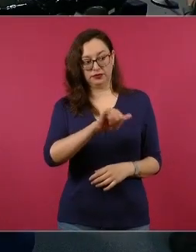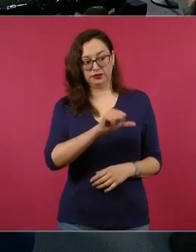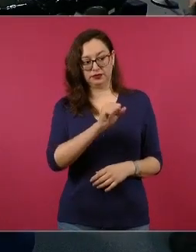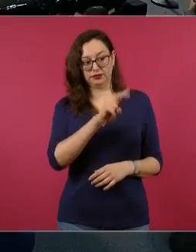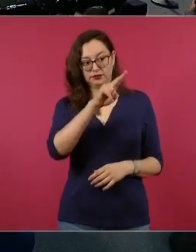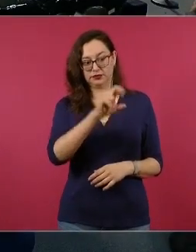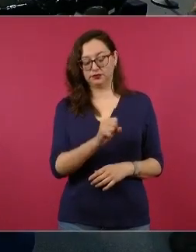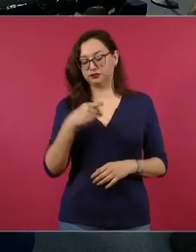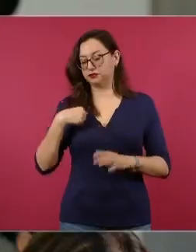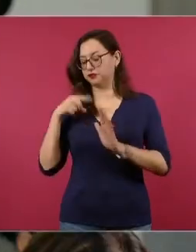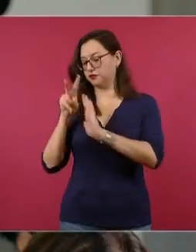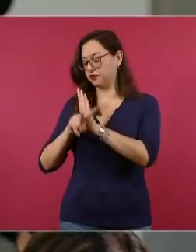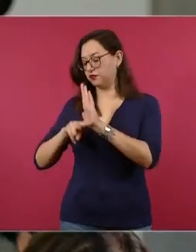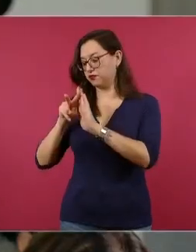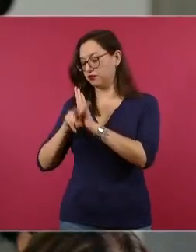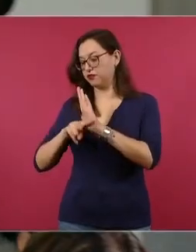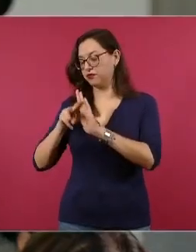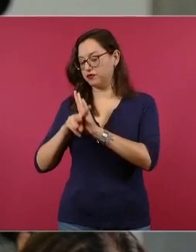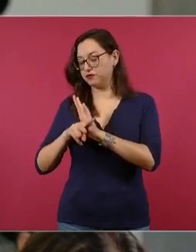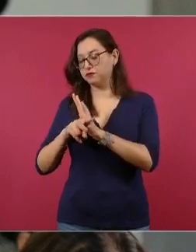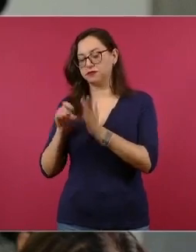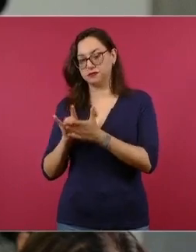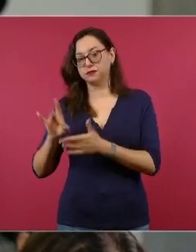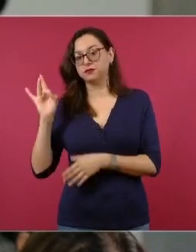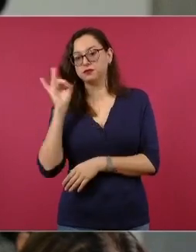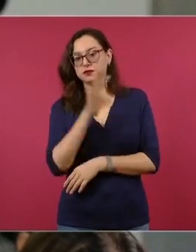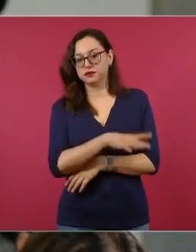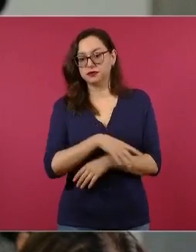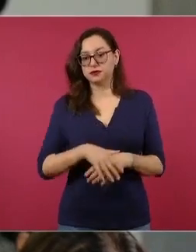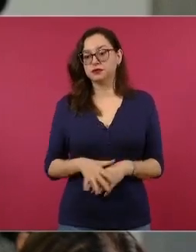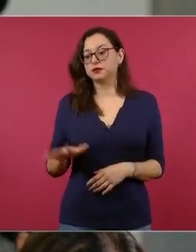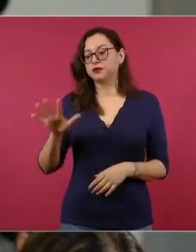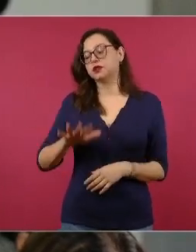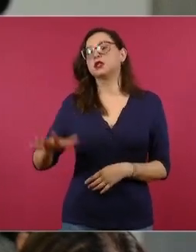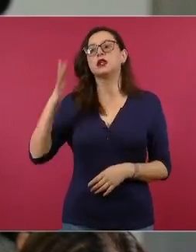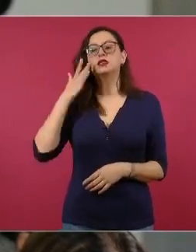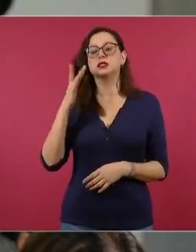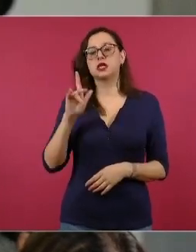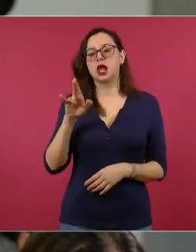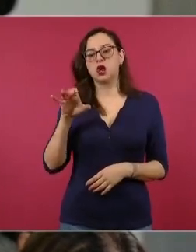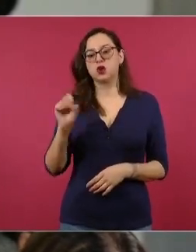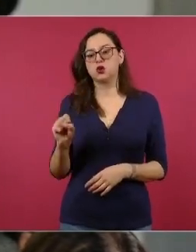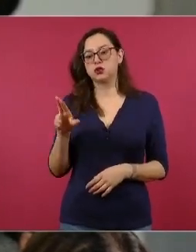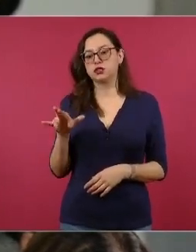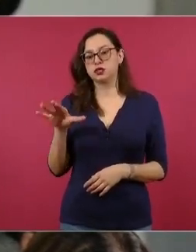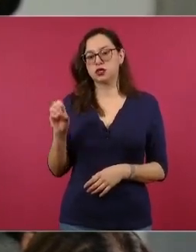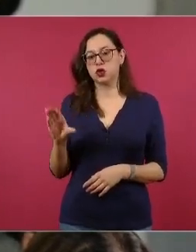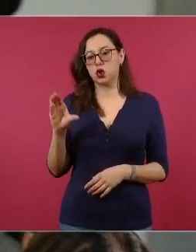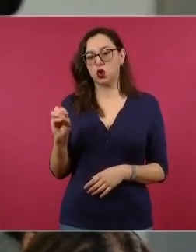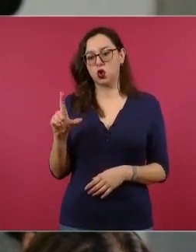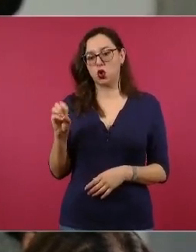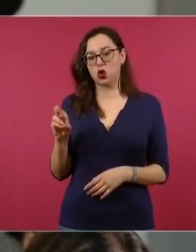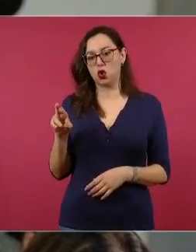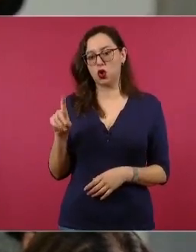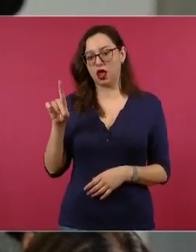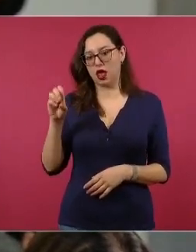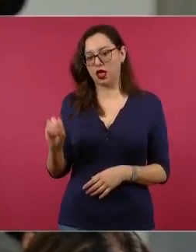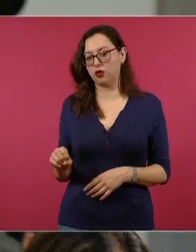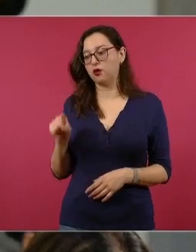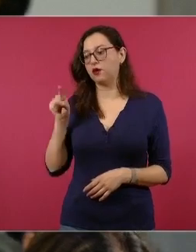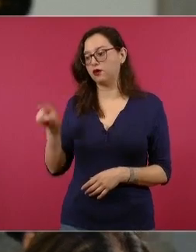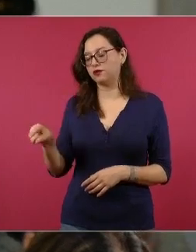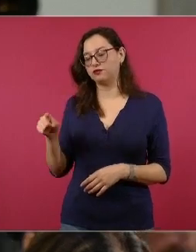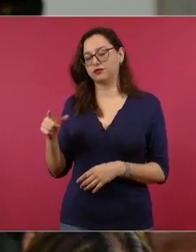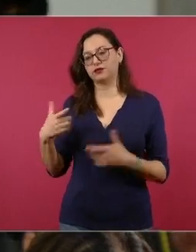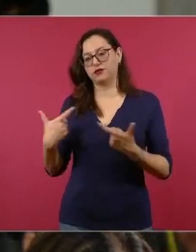los muchachos, los ángeles, como se llaman ellos, de San Luis Río Colorado, de la secundaria número 22, Miguel Hidalgo